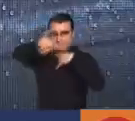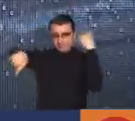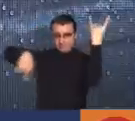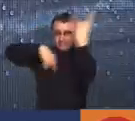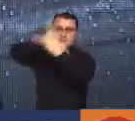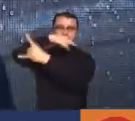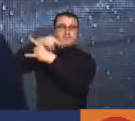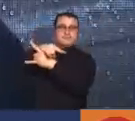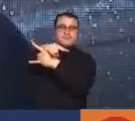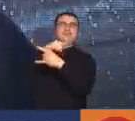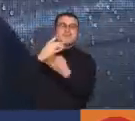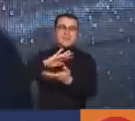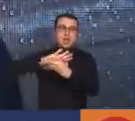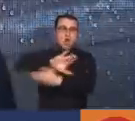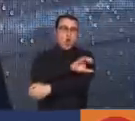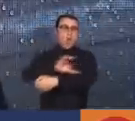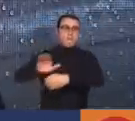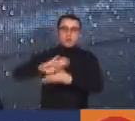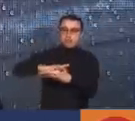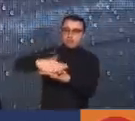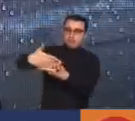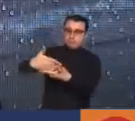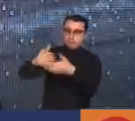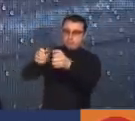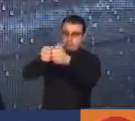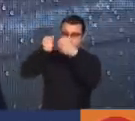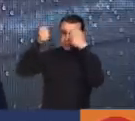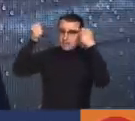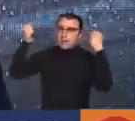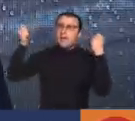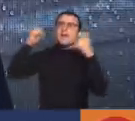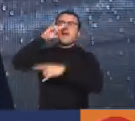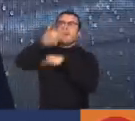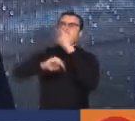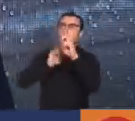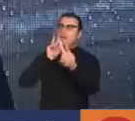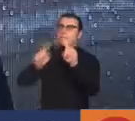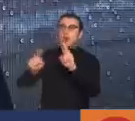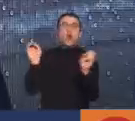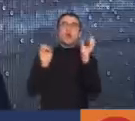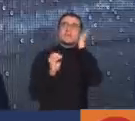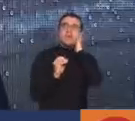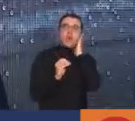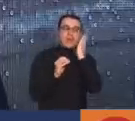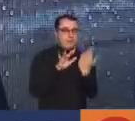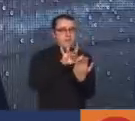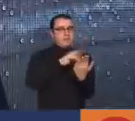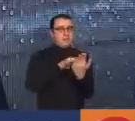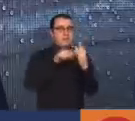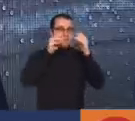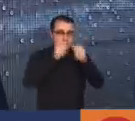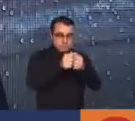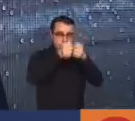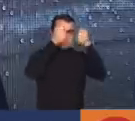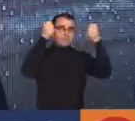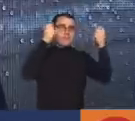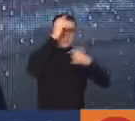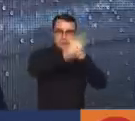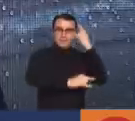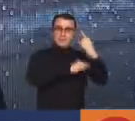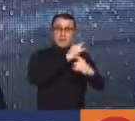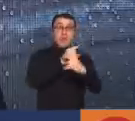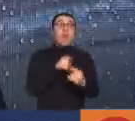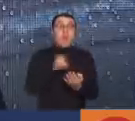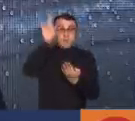abre el computador o la pantalla del celular. Si hay wifi, si hay fibra óptica, el celular